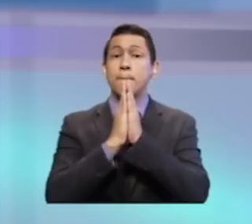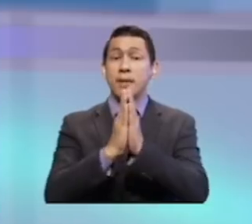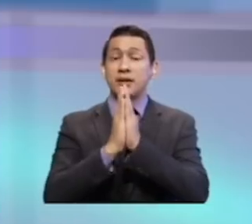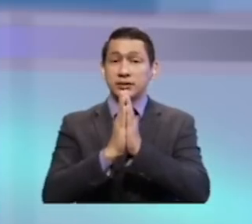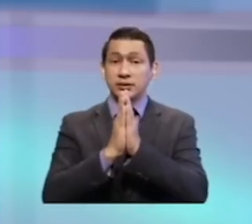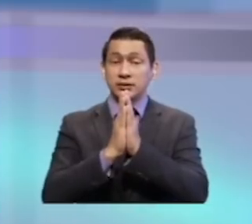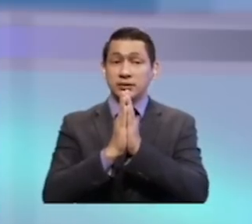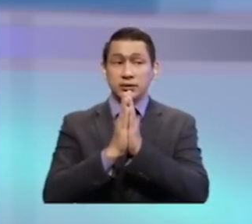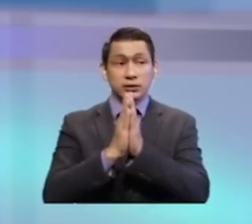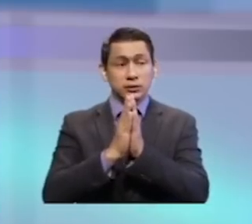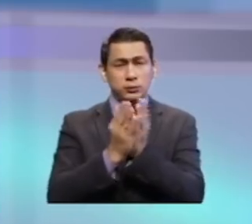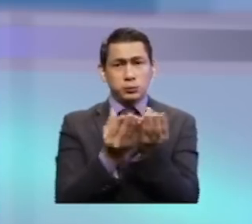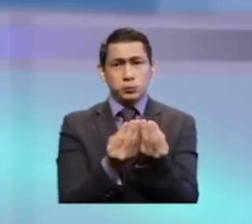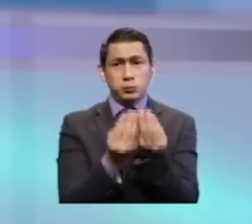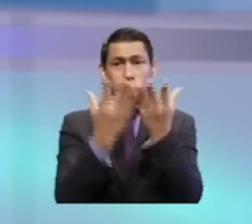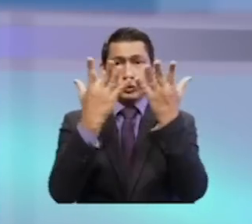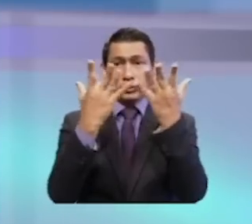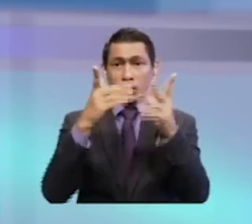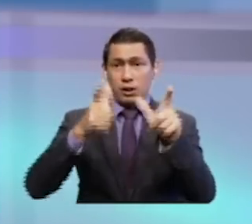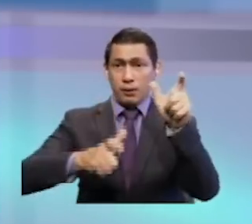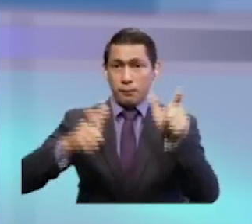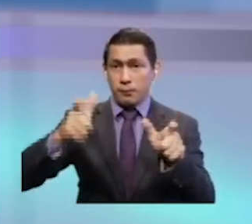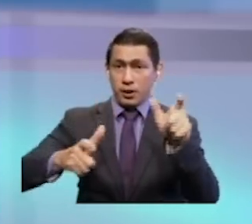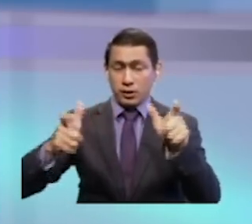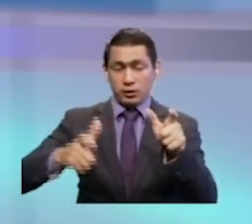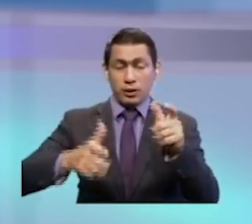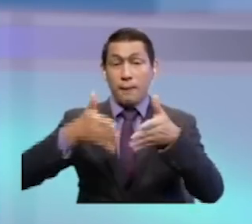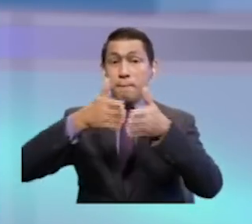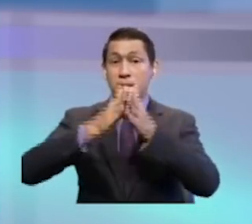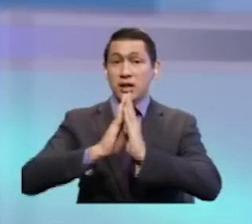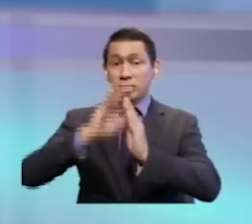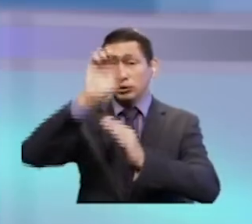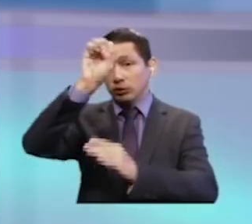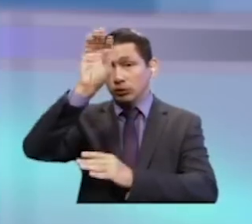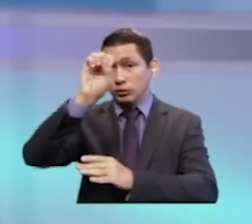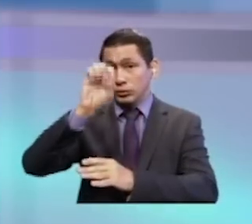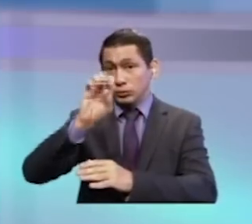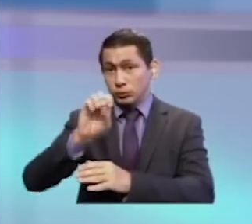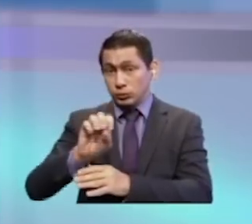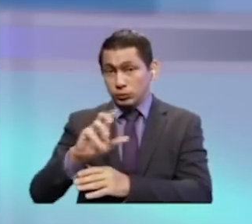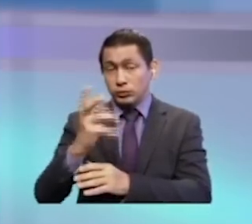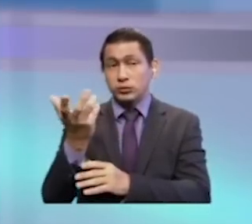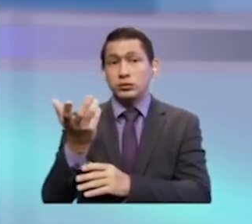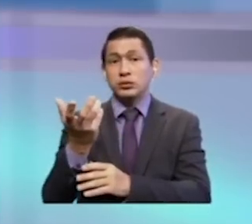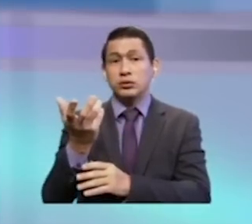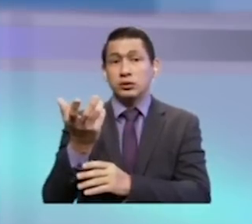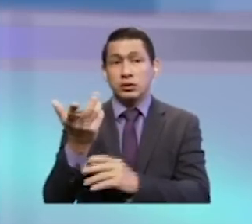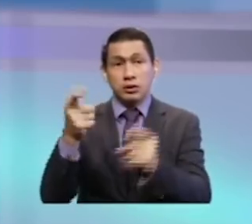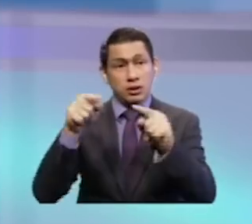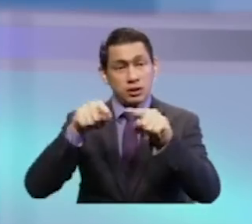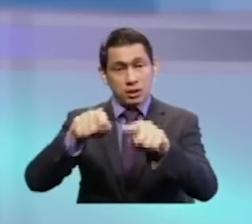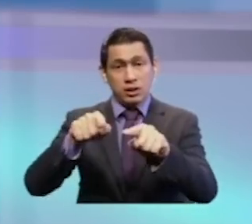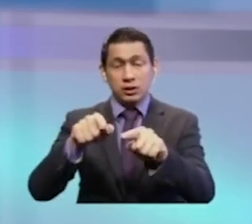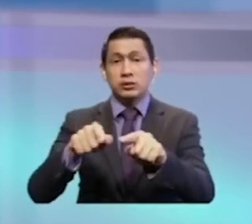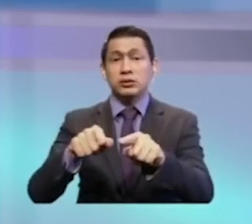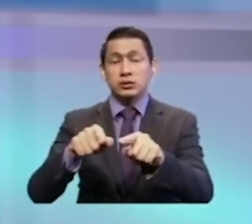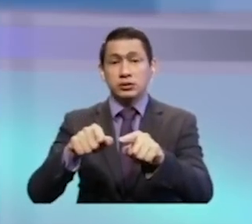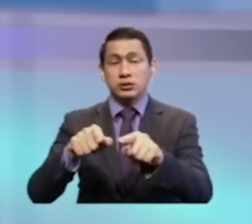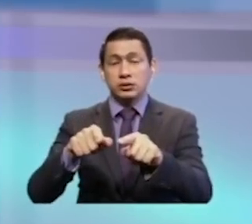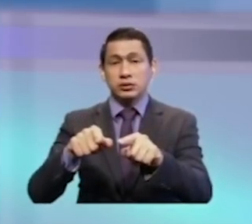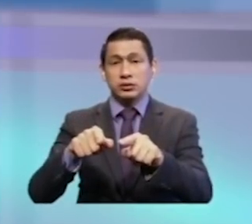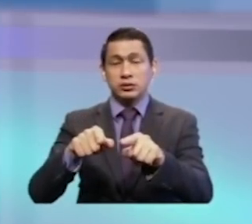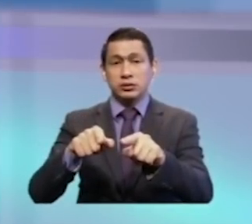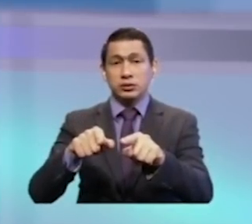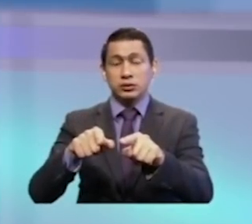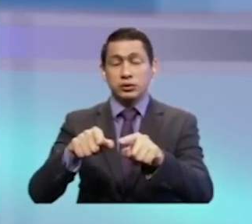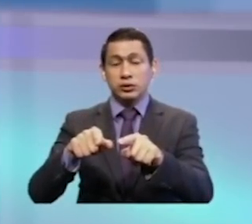del público, quizás para semáforos, rompe velocidades en esa vía de ingreso